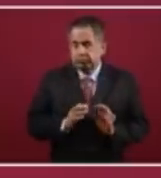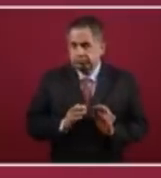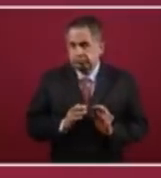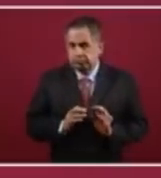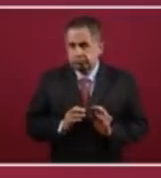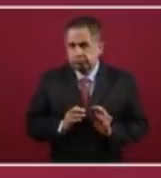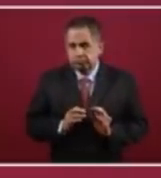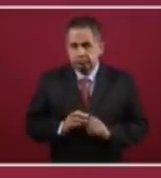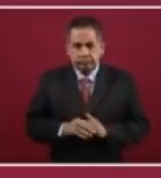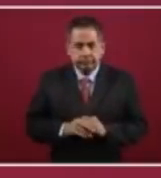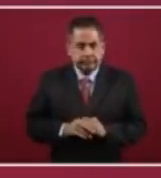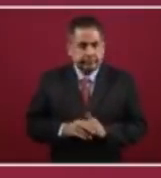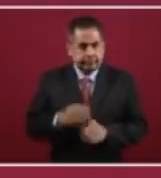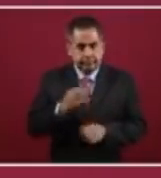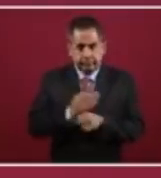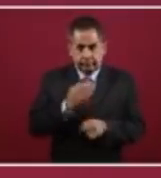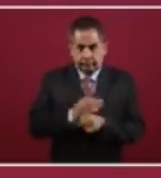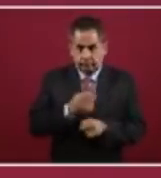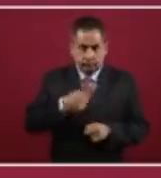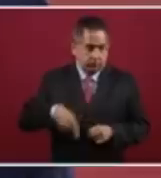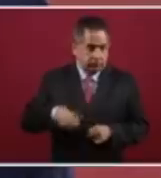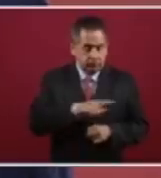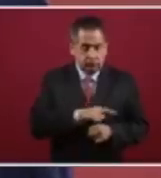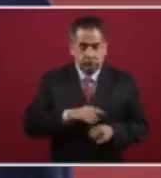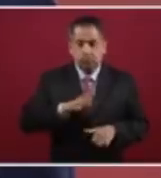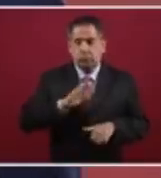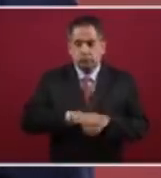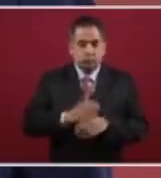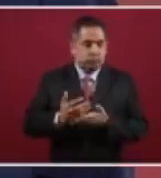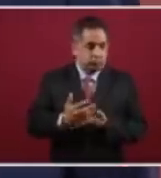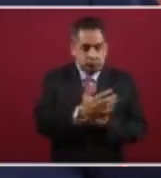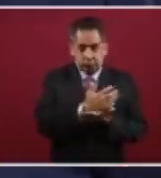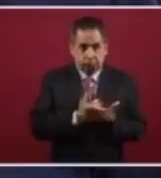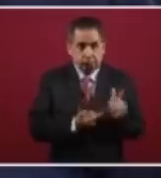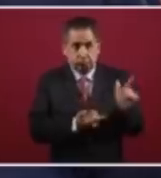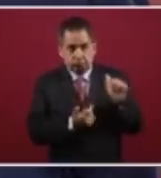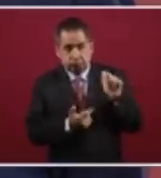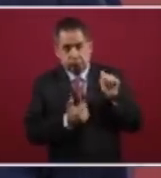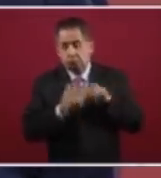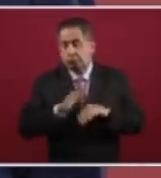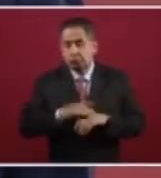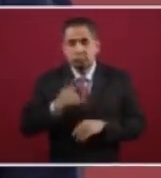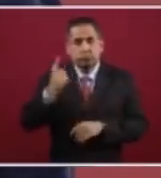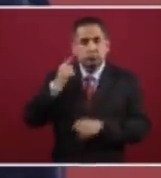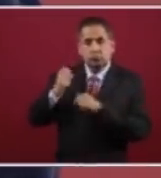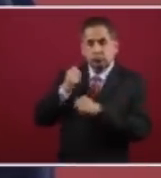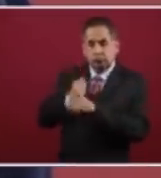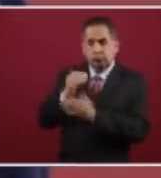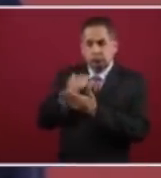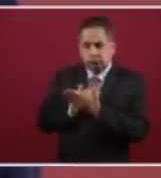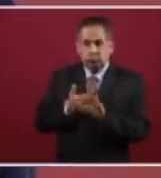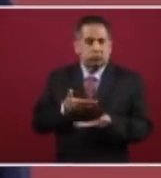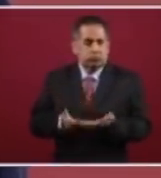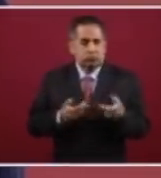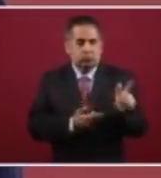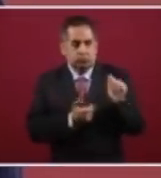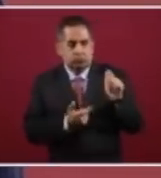estamos obteniendo más ingresos que el año pasado.